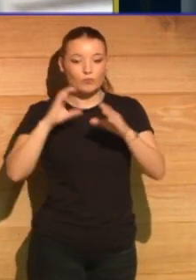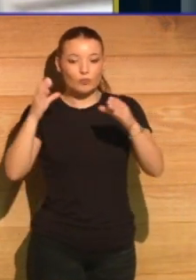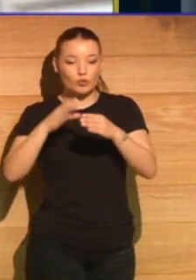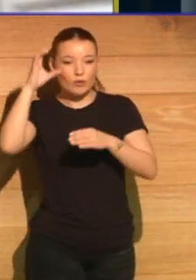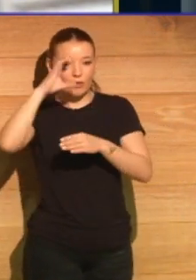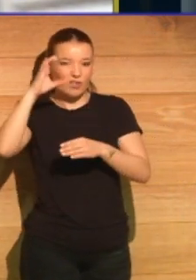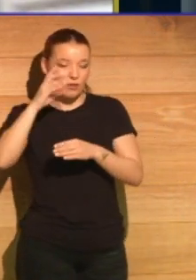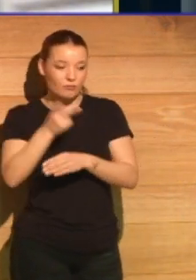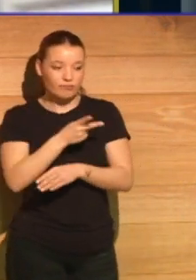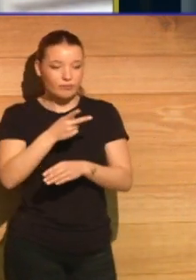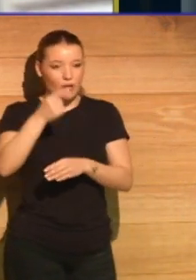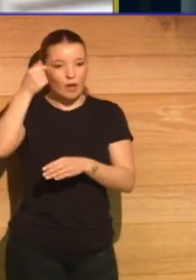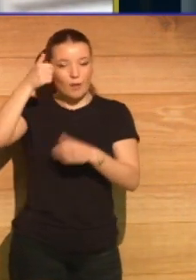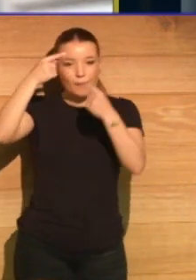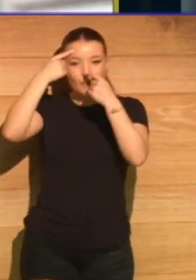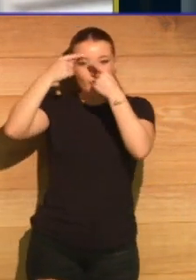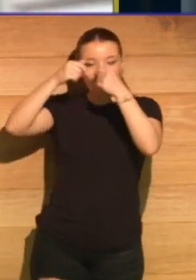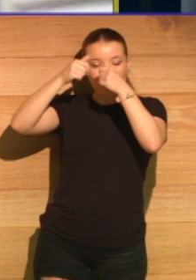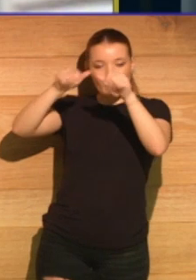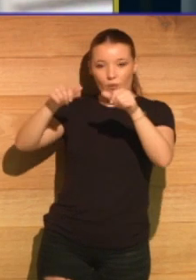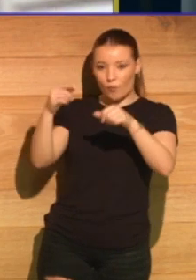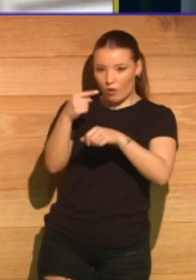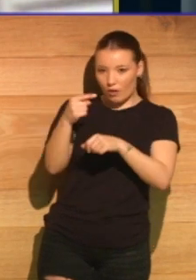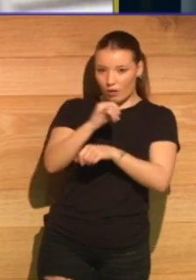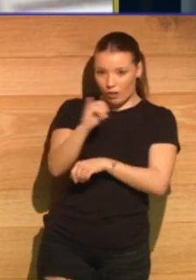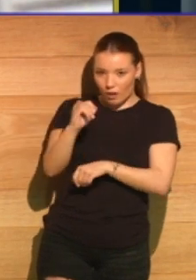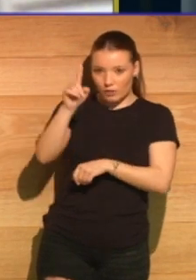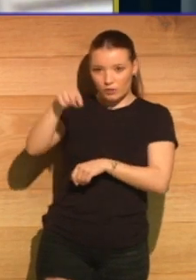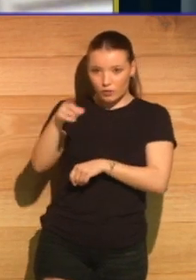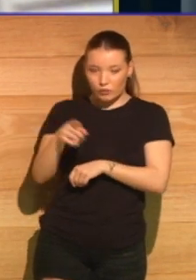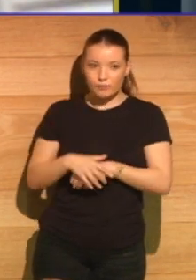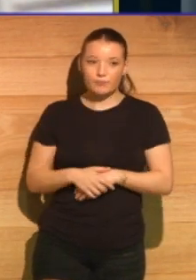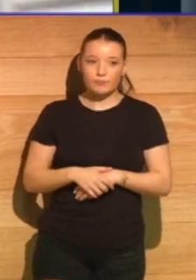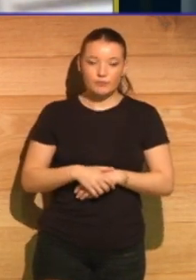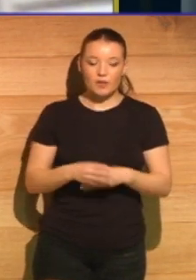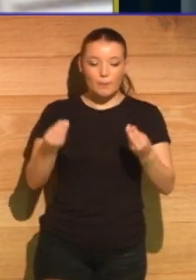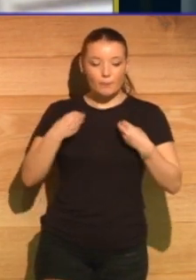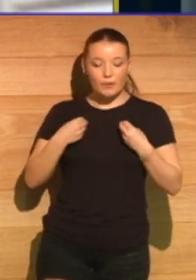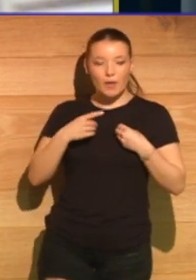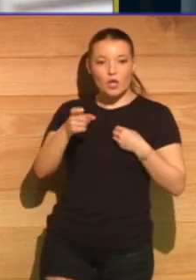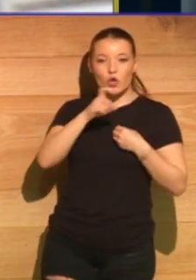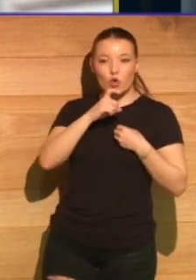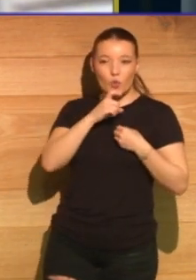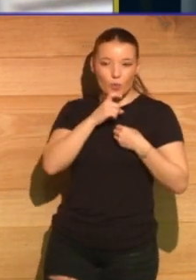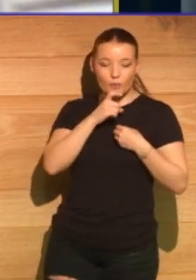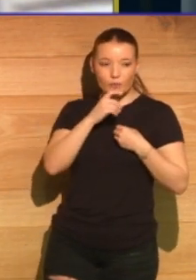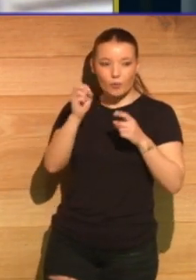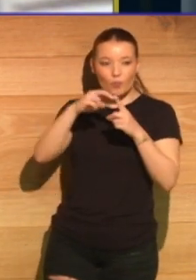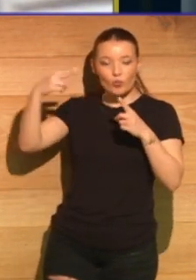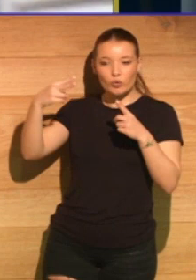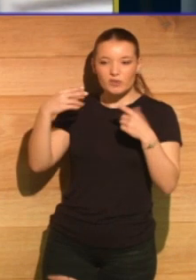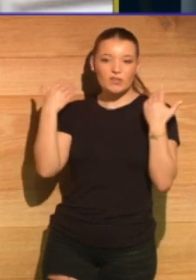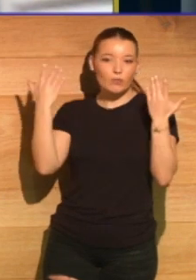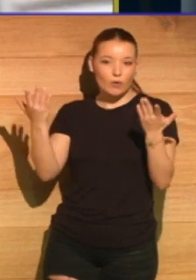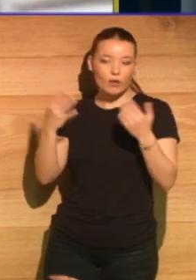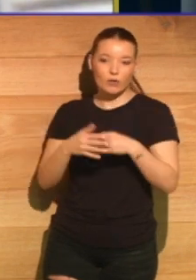comentas de la ciencia ficción porque da para mucho. ¿Cómo lo vives tú o cuál es tu visión